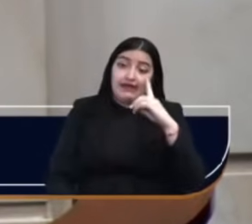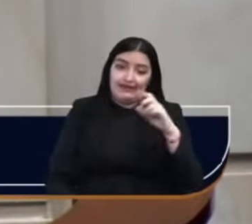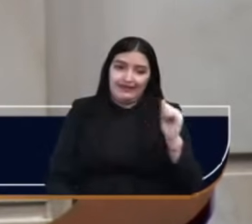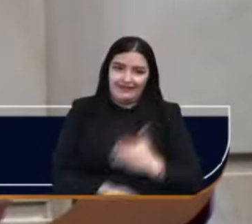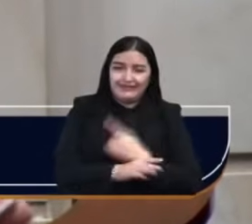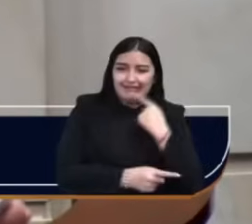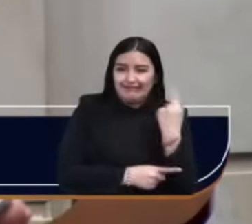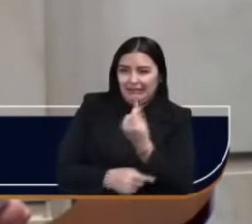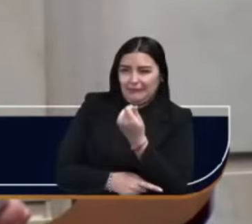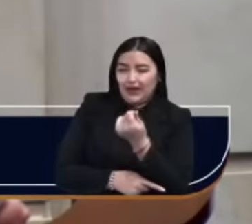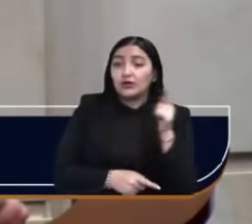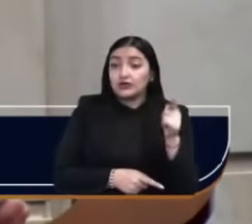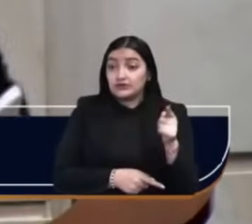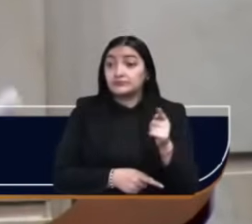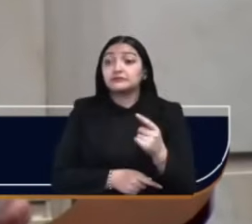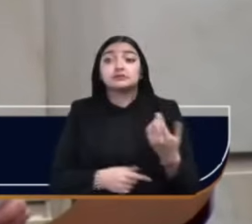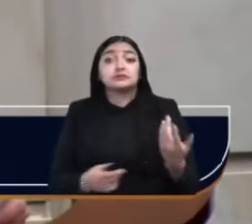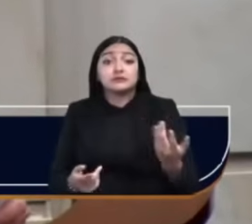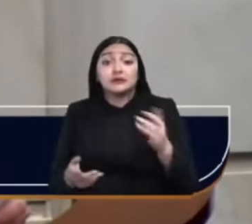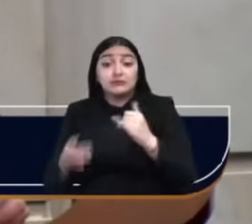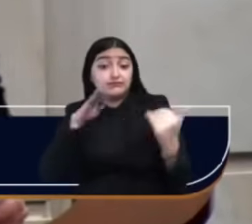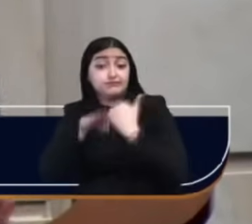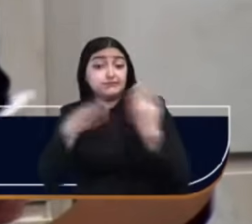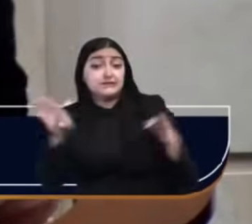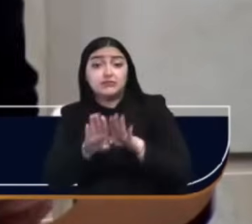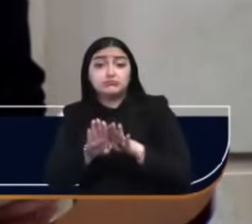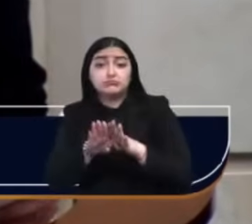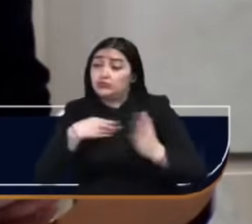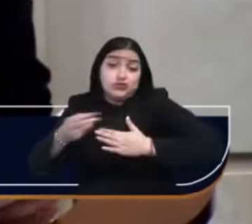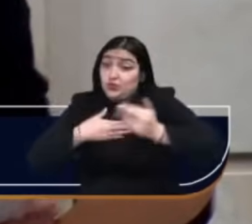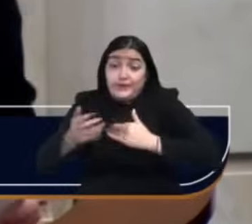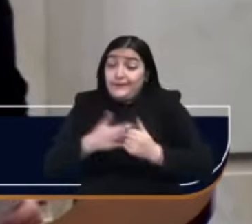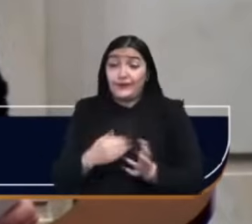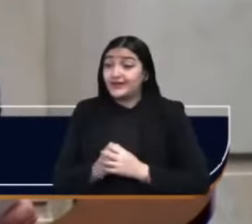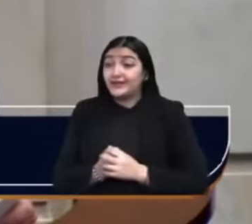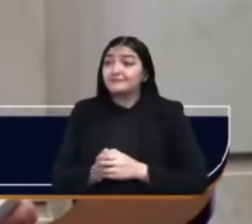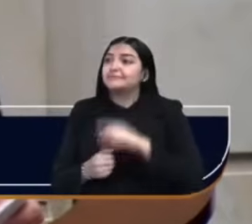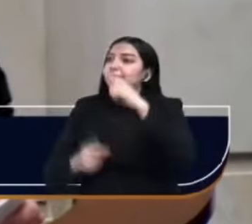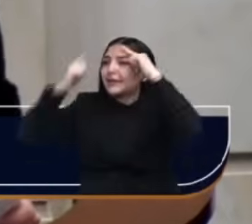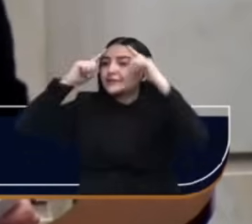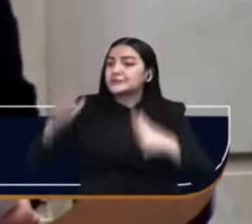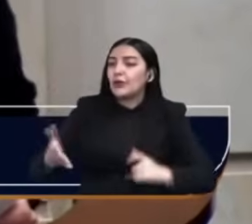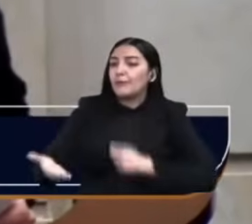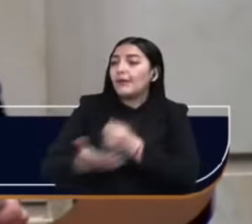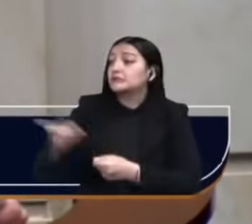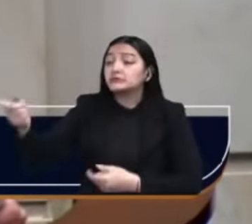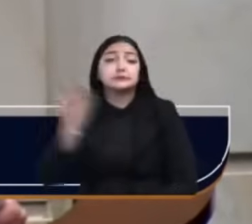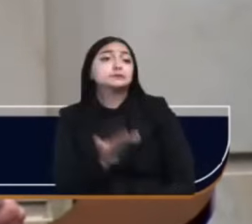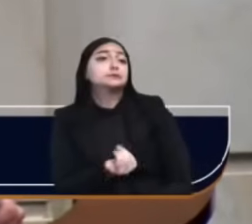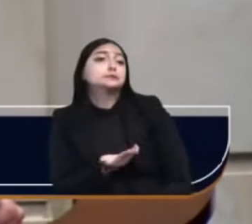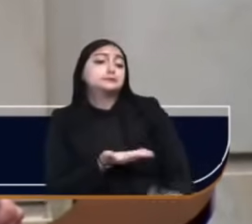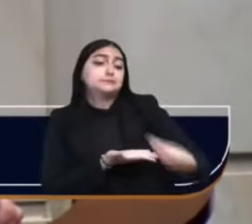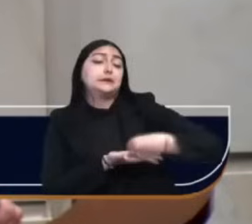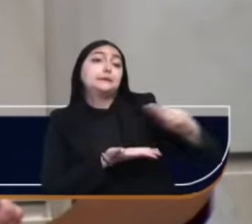dijo. Con una vía, y si la vía está cerrada, no importa. El Estado paga y ellos siguen